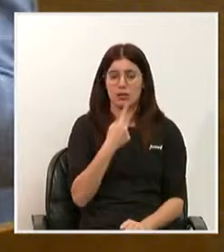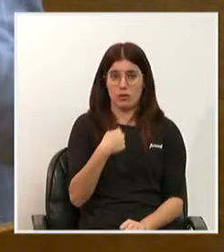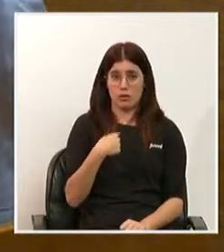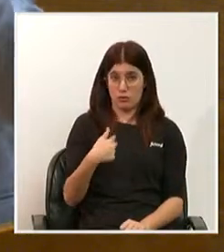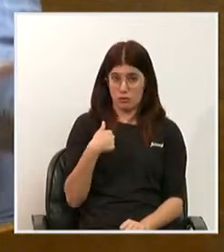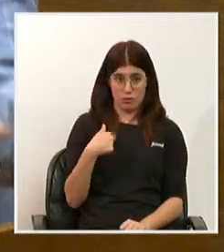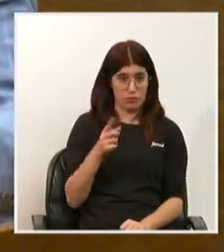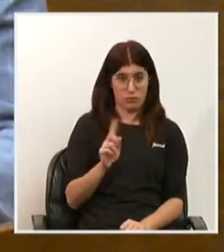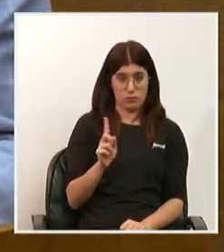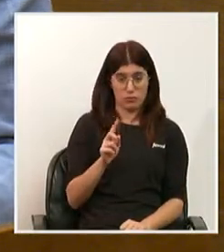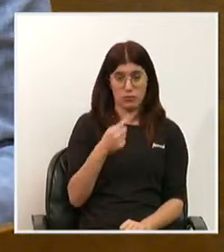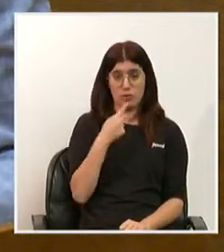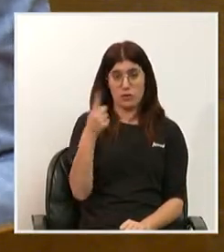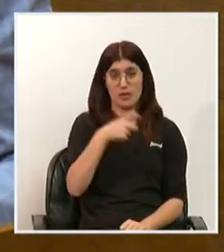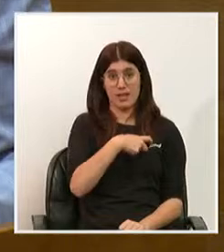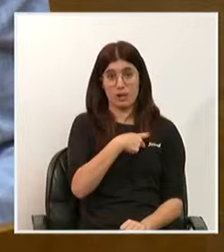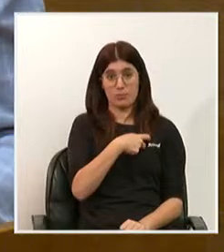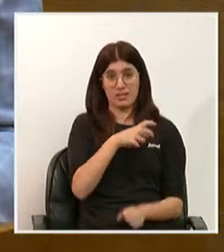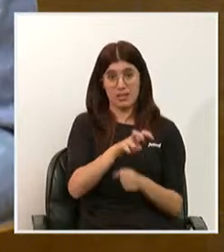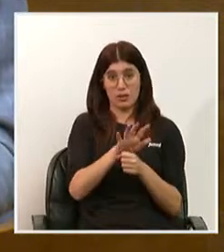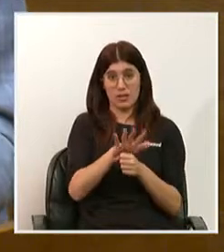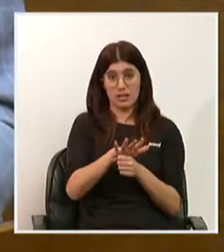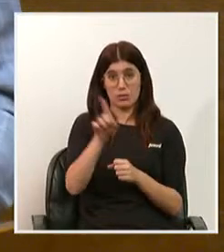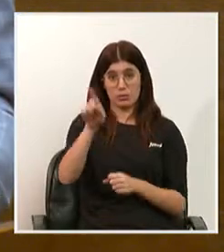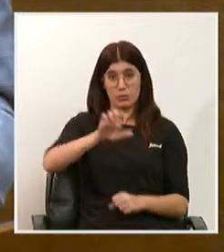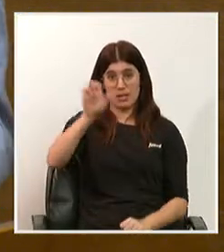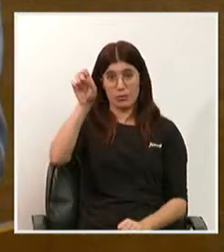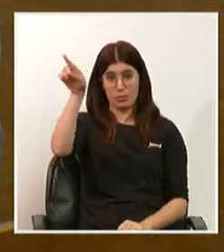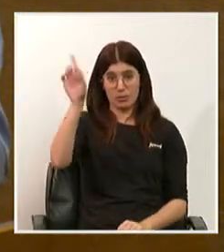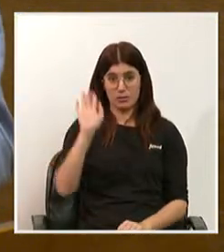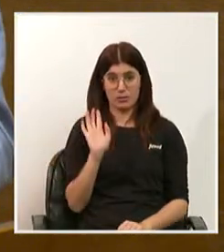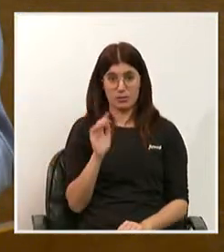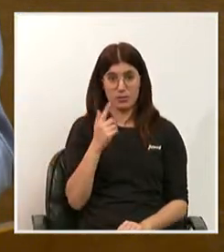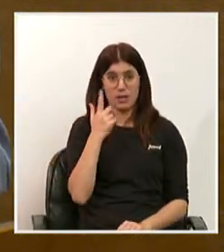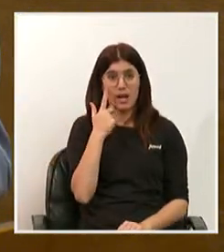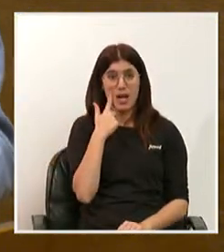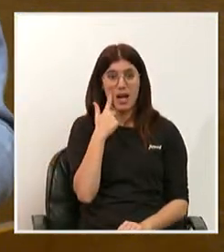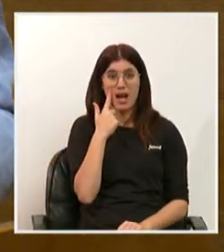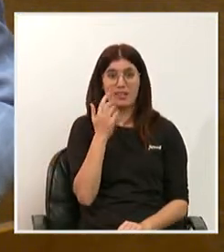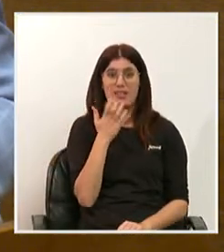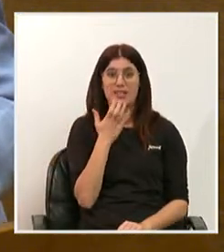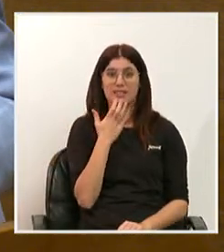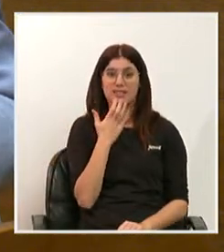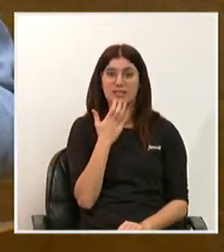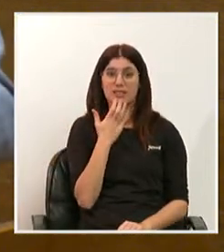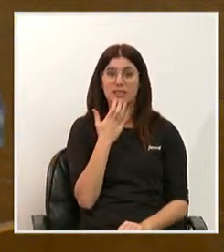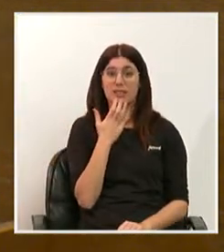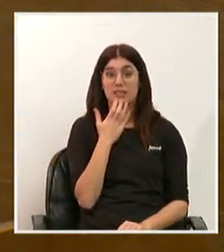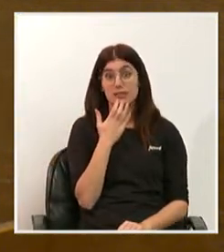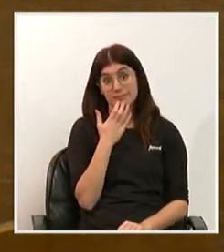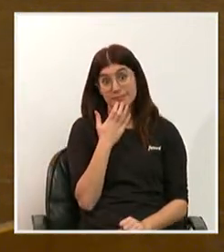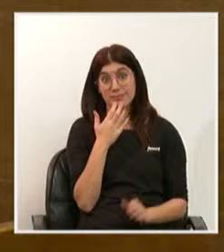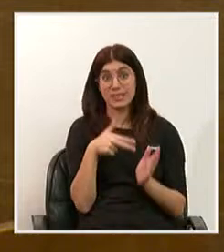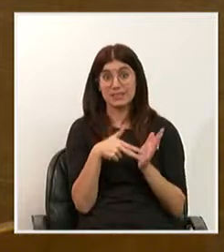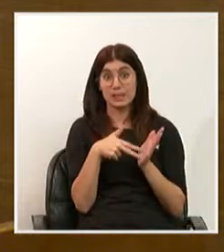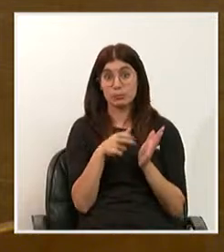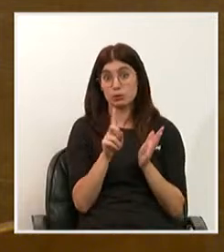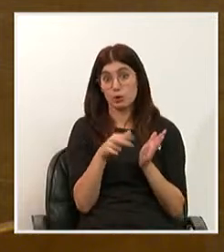españolo comisar agca a ver si estamos o no